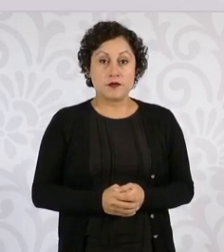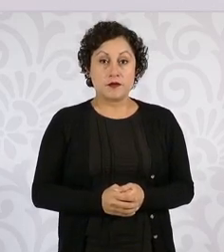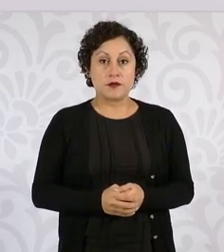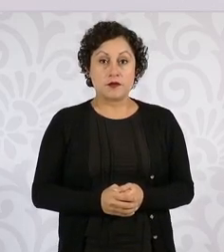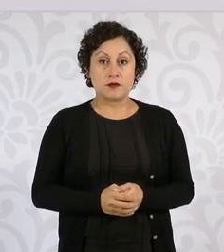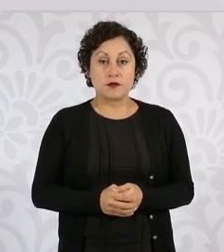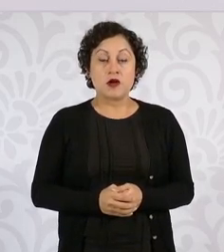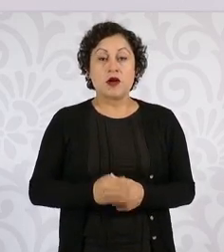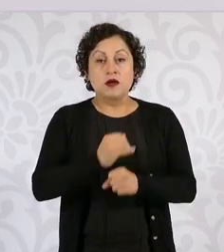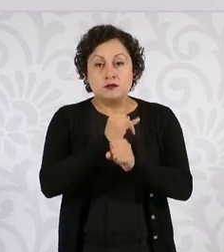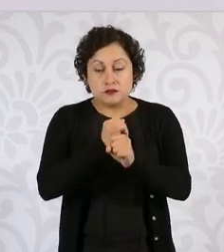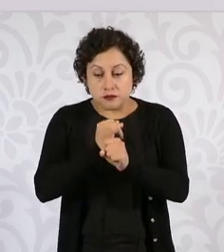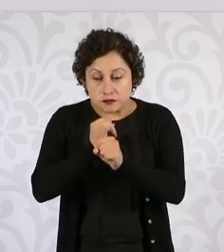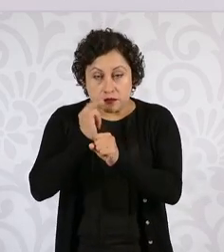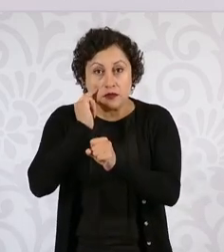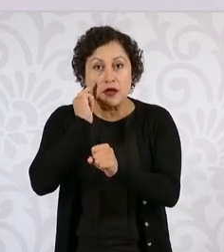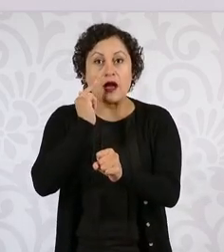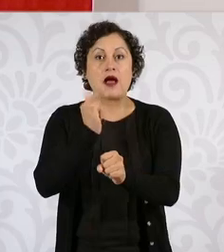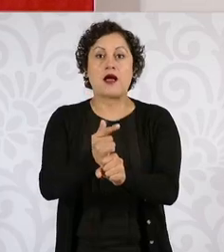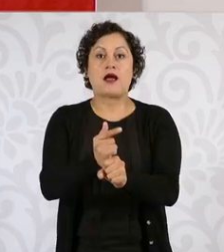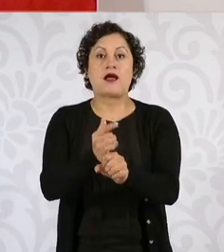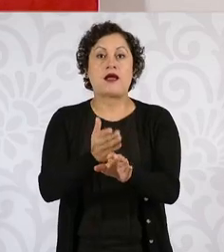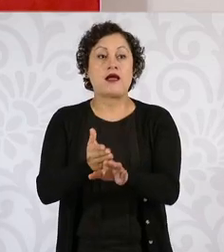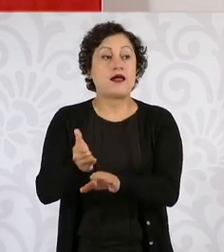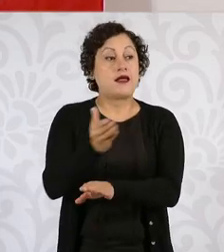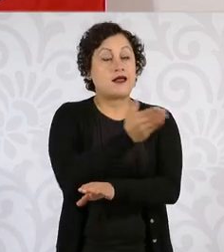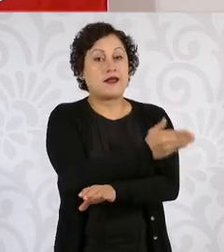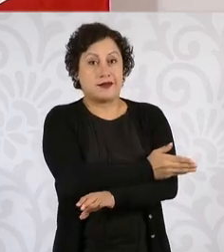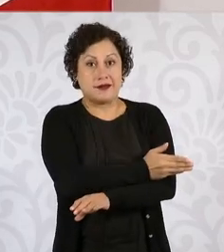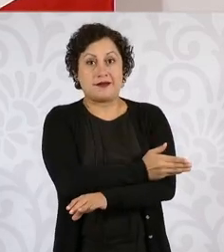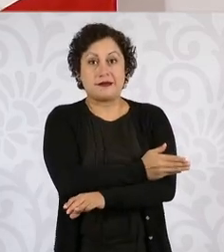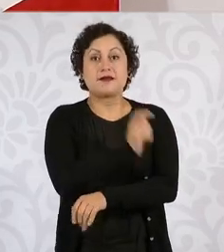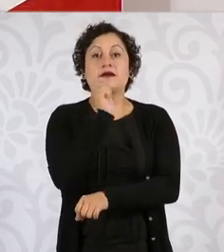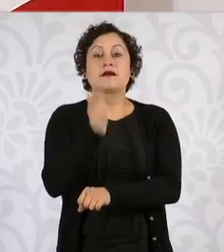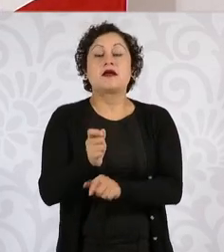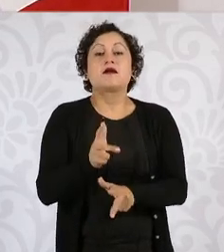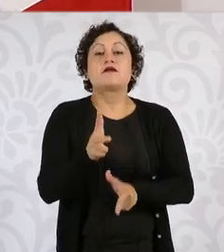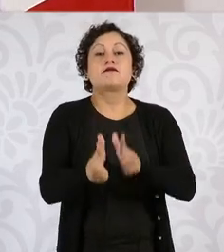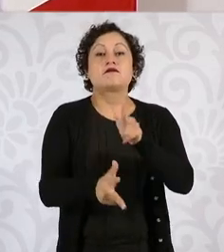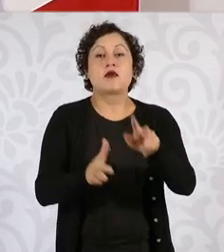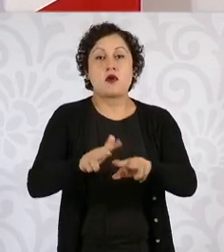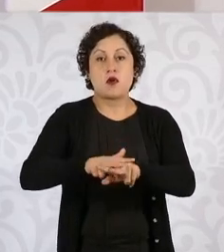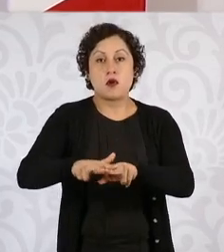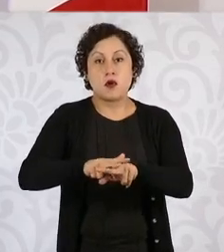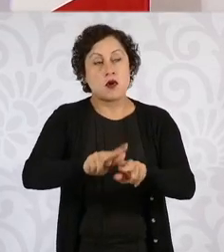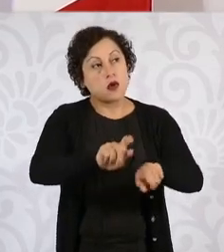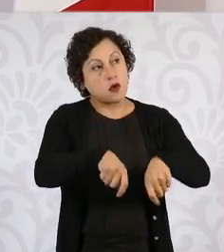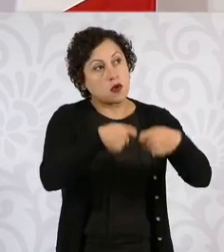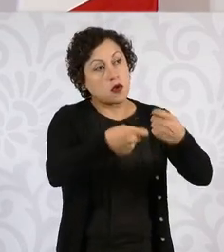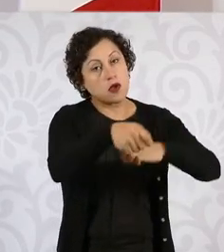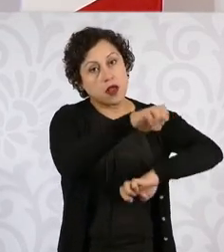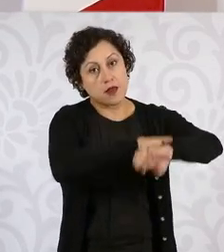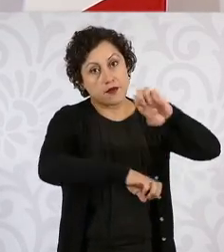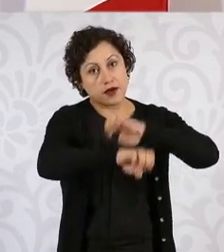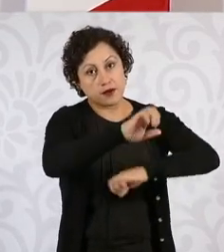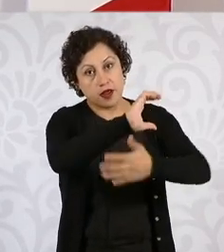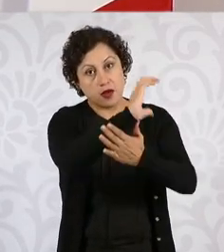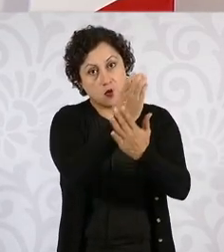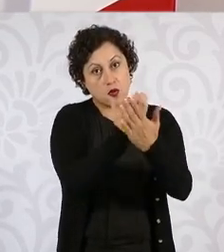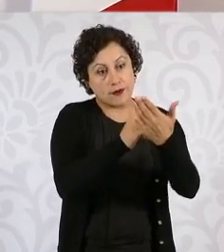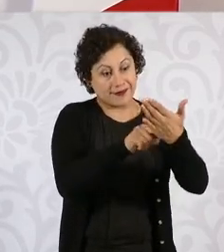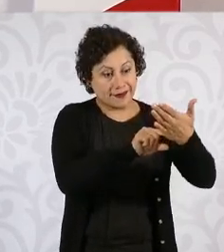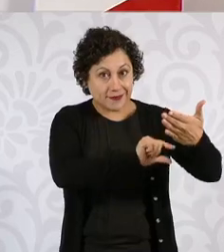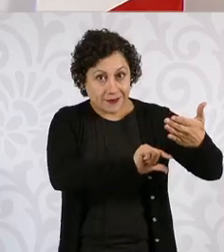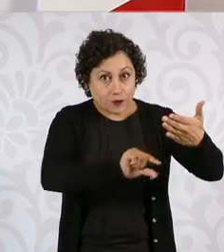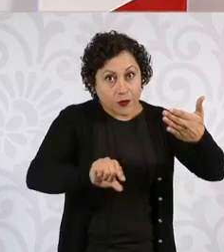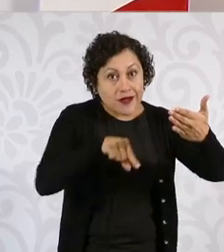contratos que se hicieron de concesión de ferrocarriles con los privados, había una cláusula que especificaba